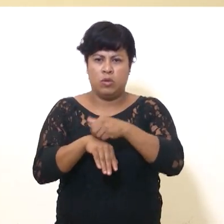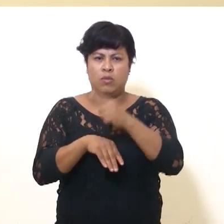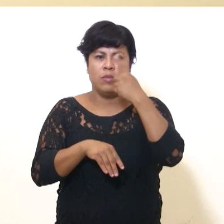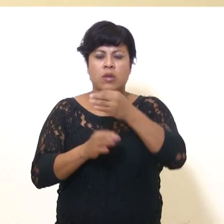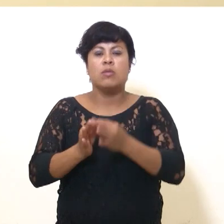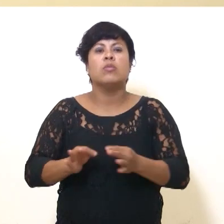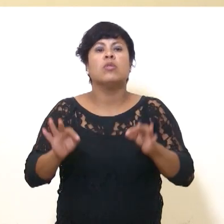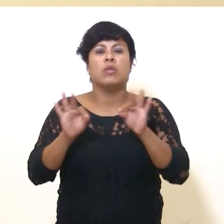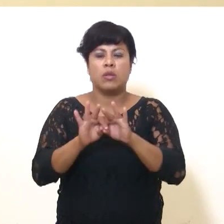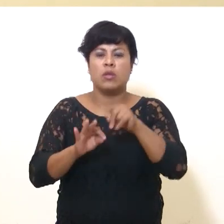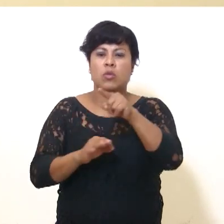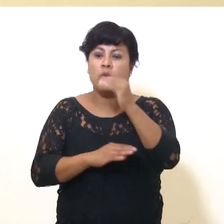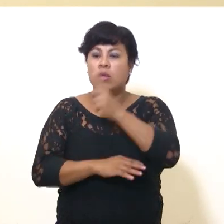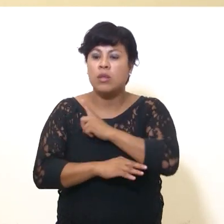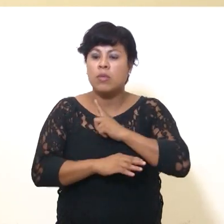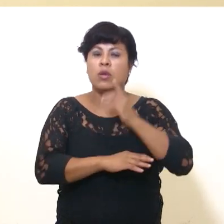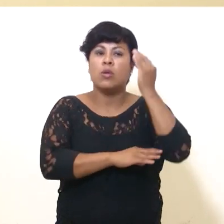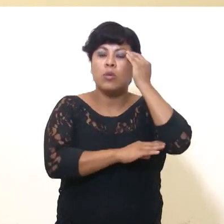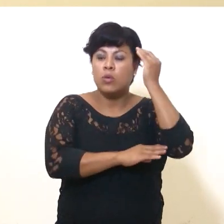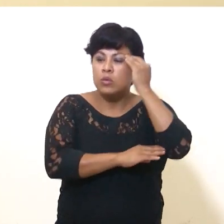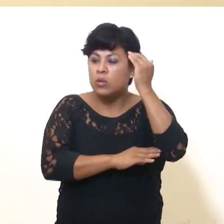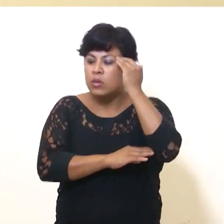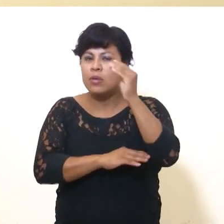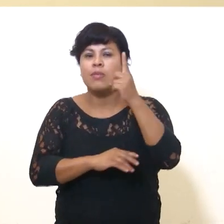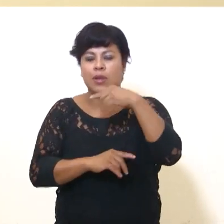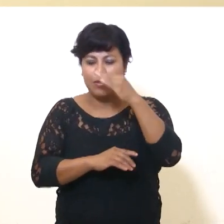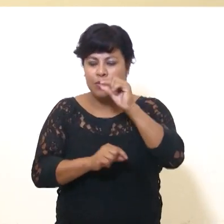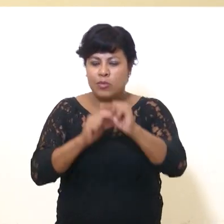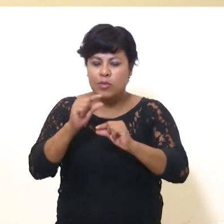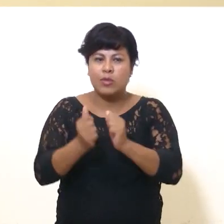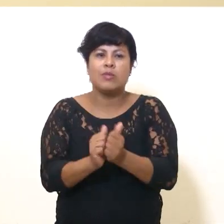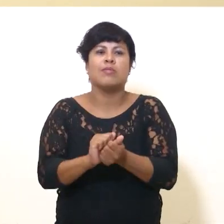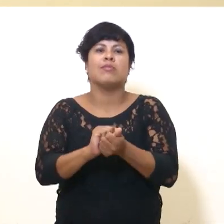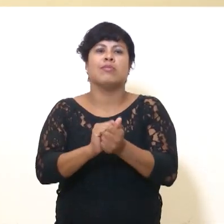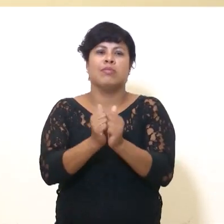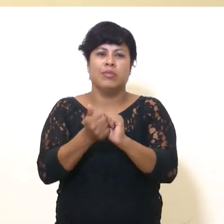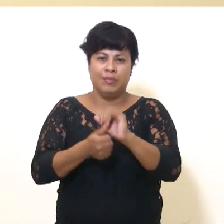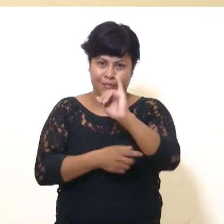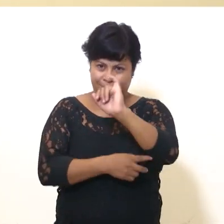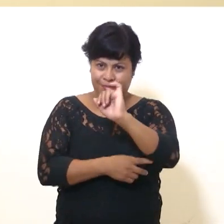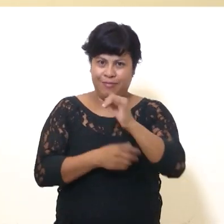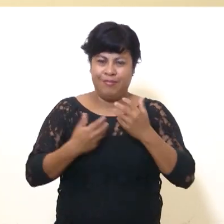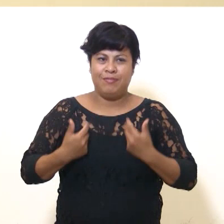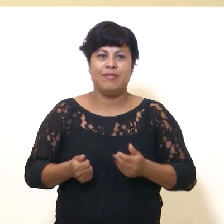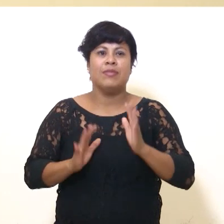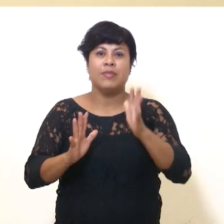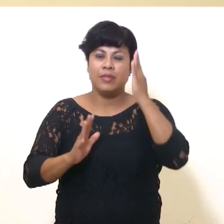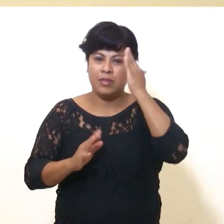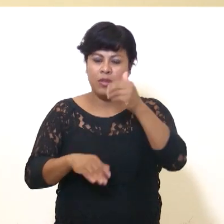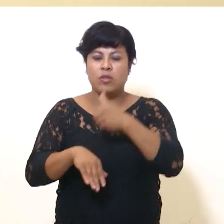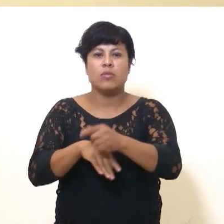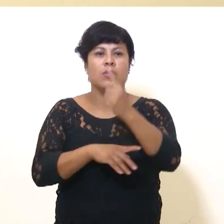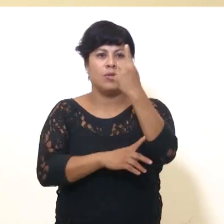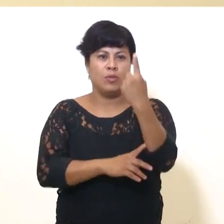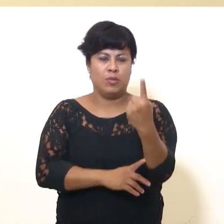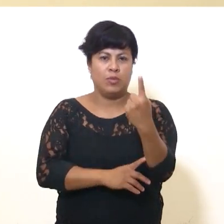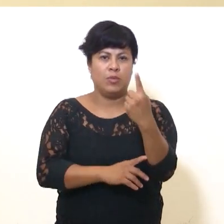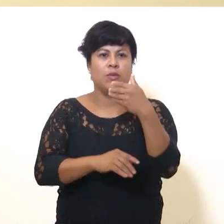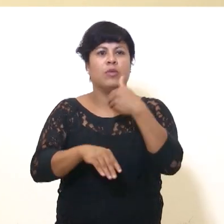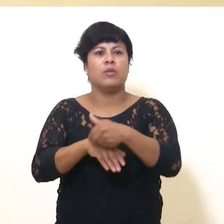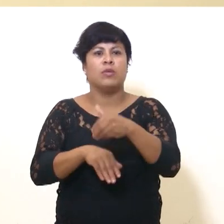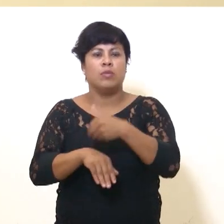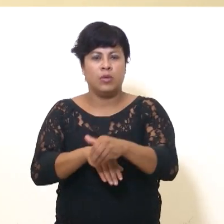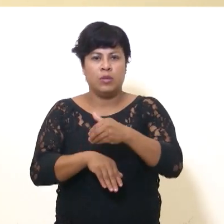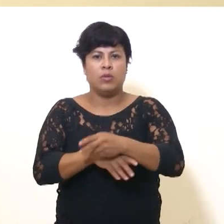de los números, pero sí es importante que los conozcas y ellos te conozcan a ti. ¿Sí? Ya sabes,